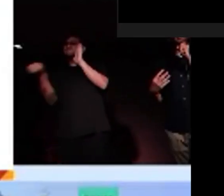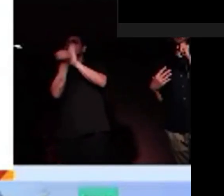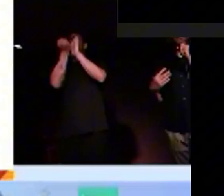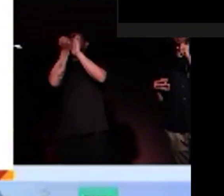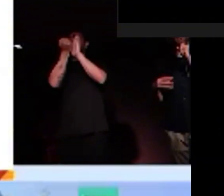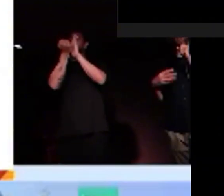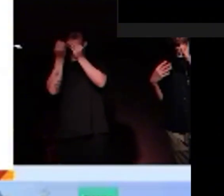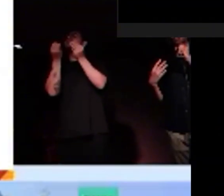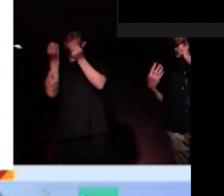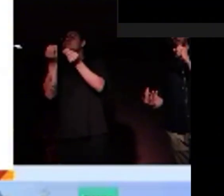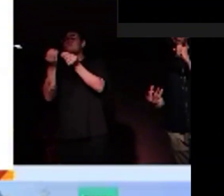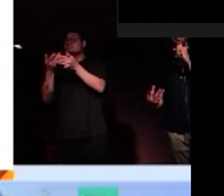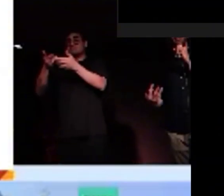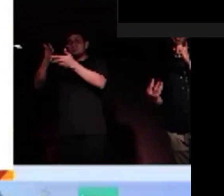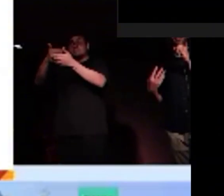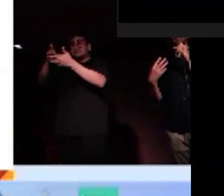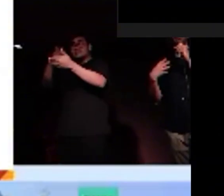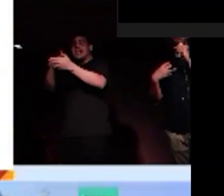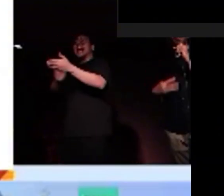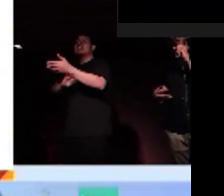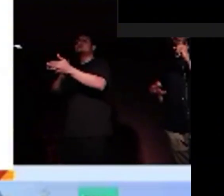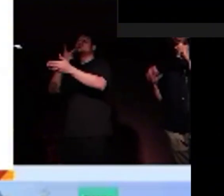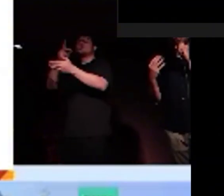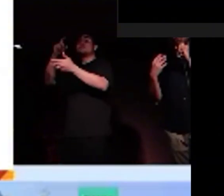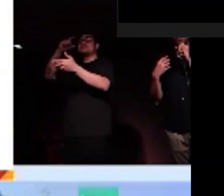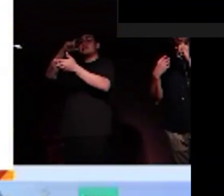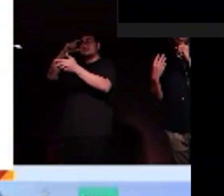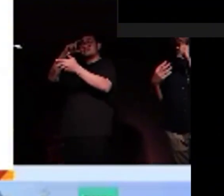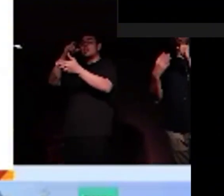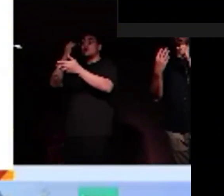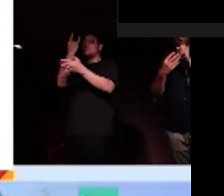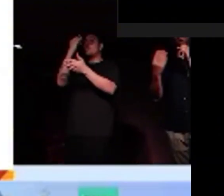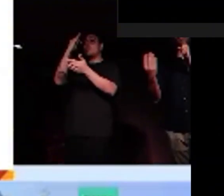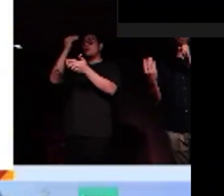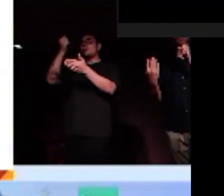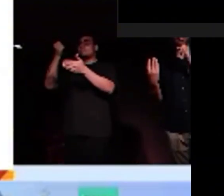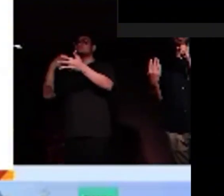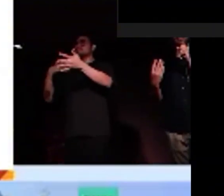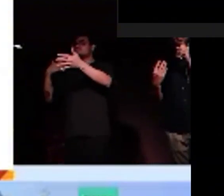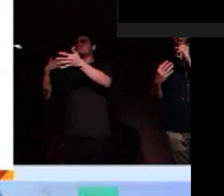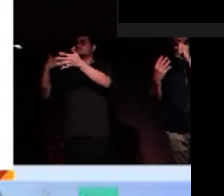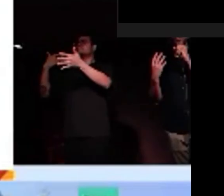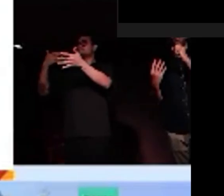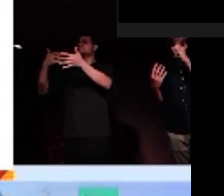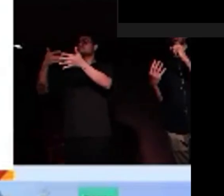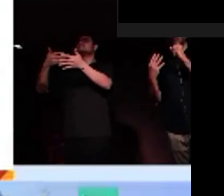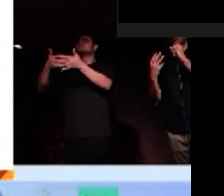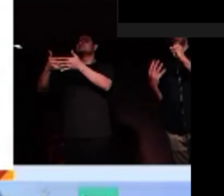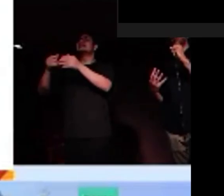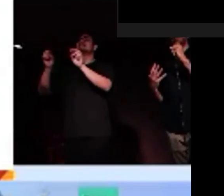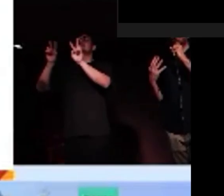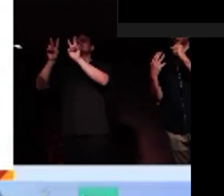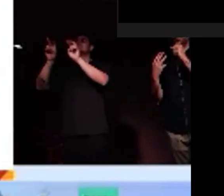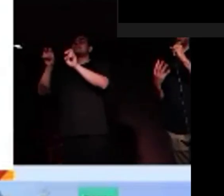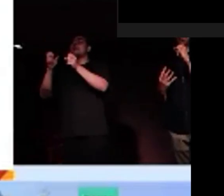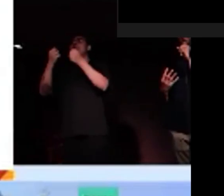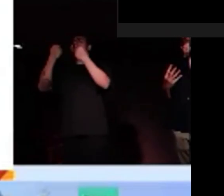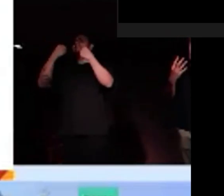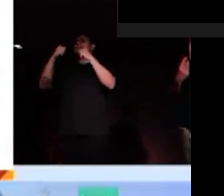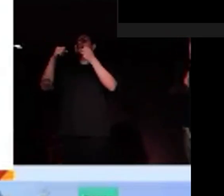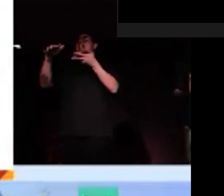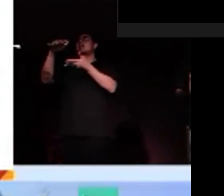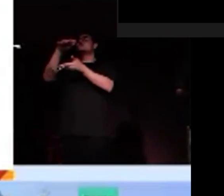Aires venía desde el año 2010 instaurando o creando en distintas facultades lo que se conoce como prácticas